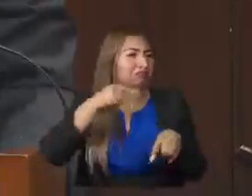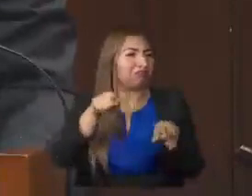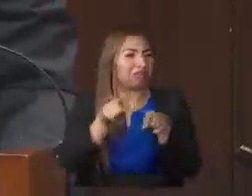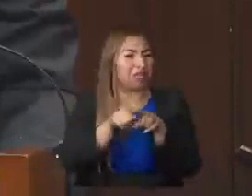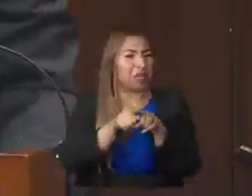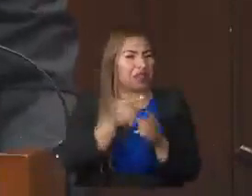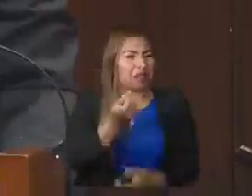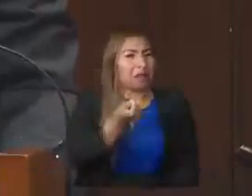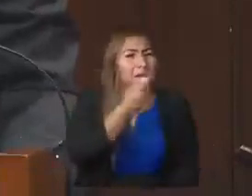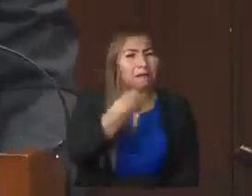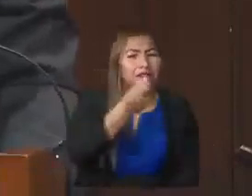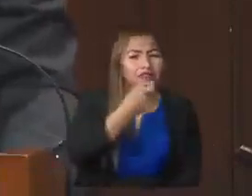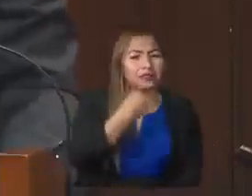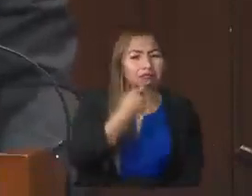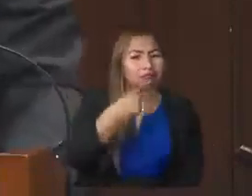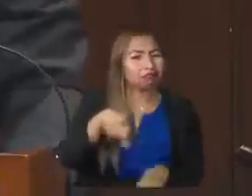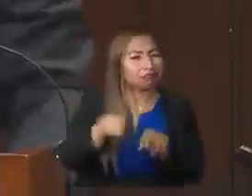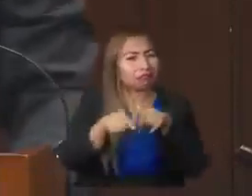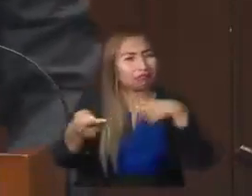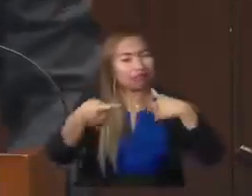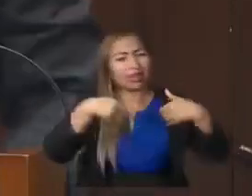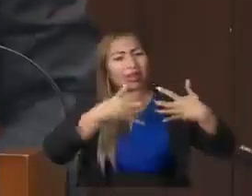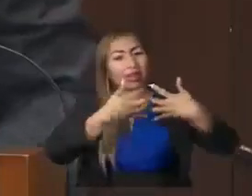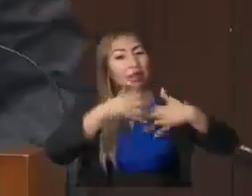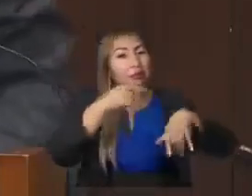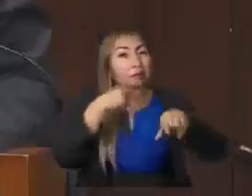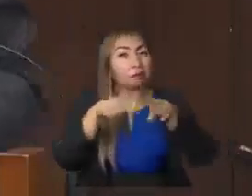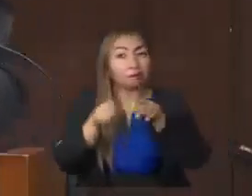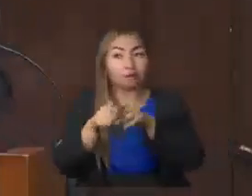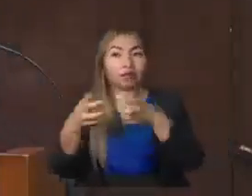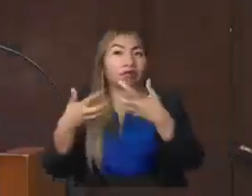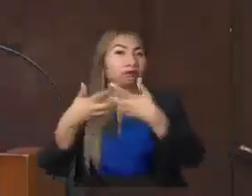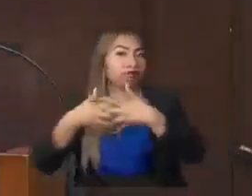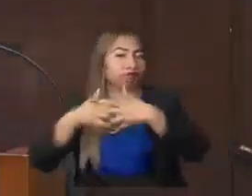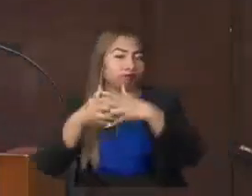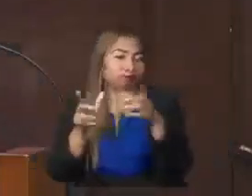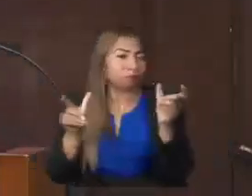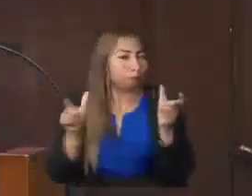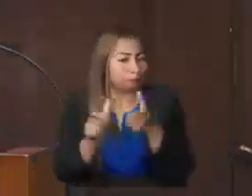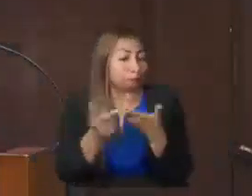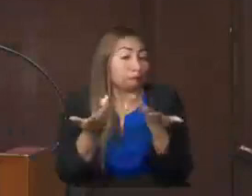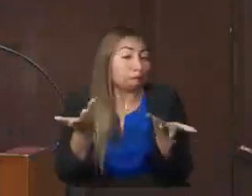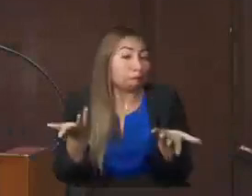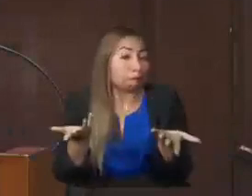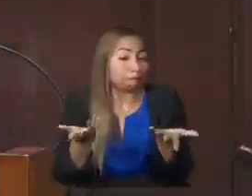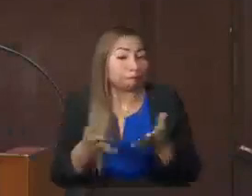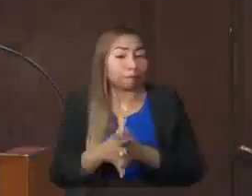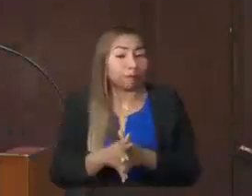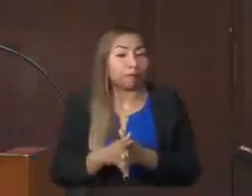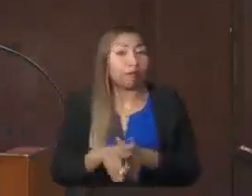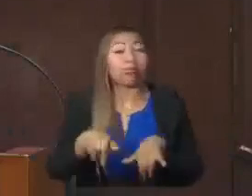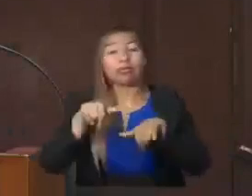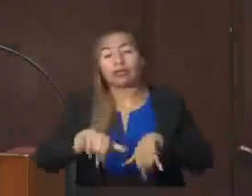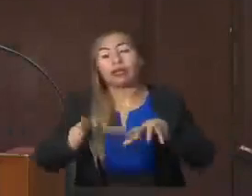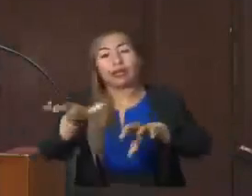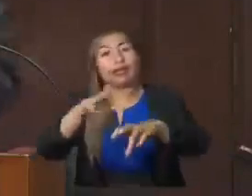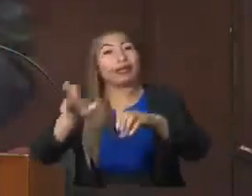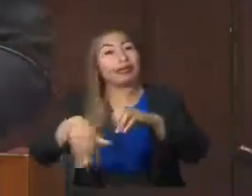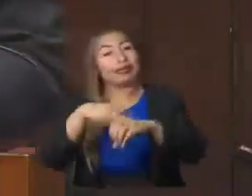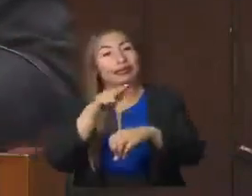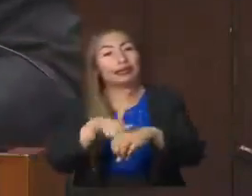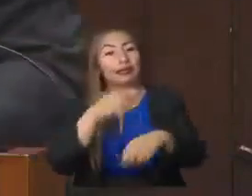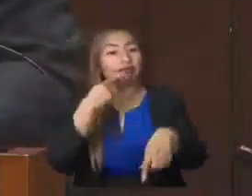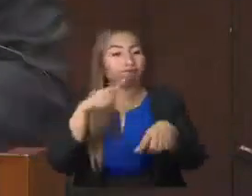medicamentos bajo cualquier parámetro, ni siquiera las farmacias pequeñas. Así que esta Asamblea se empoderará de